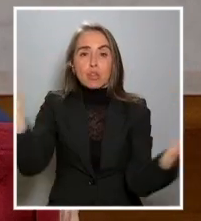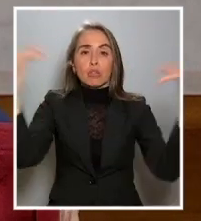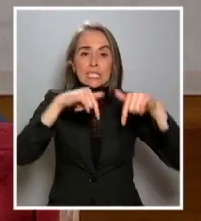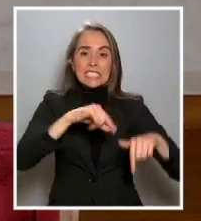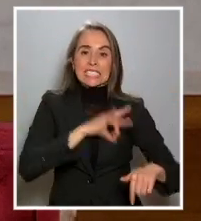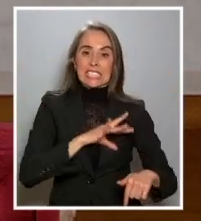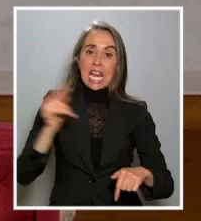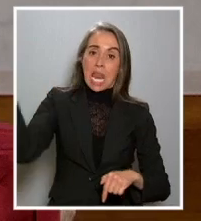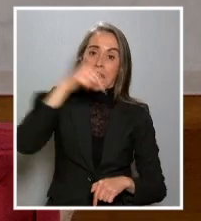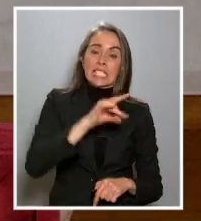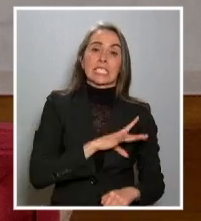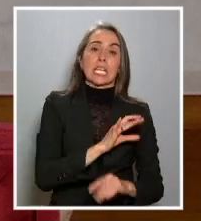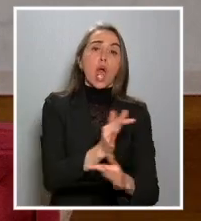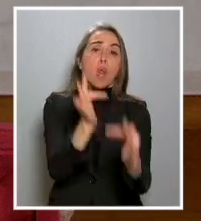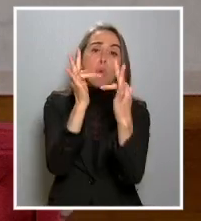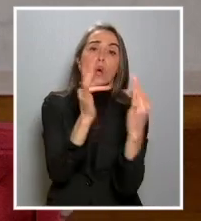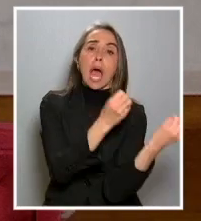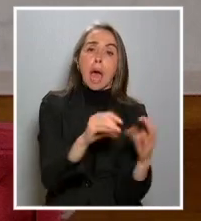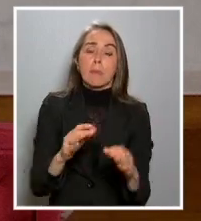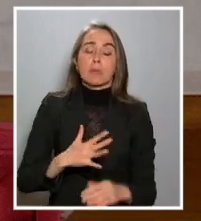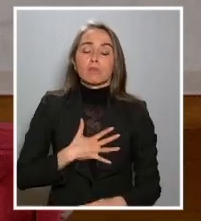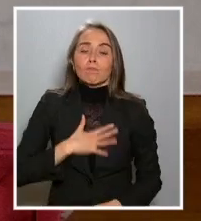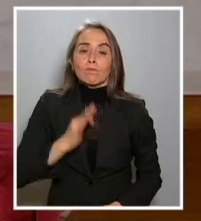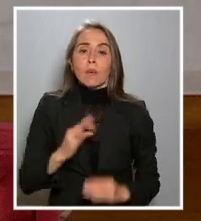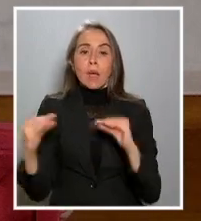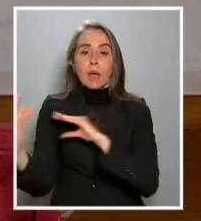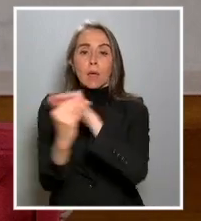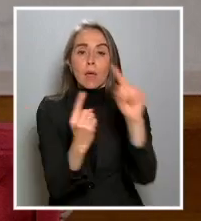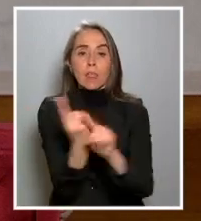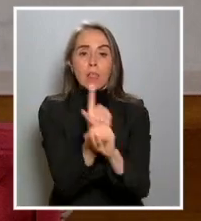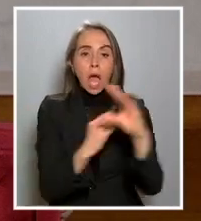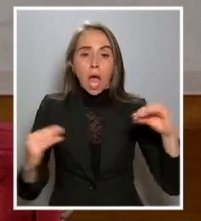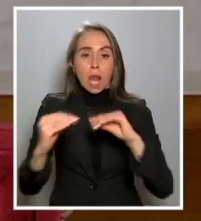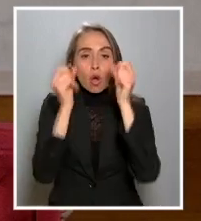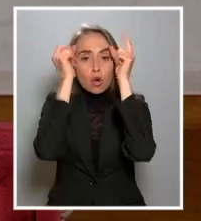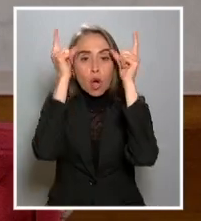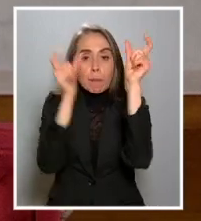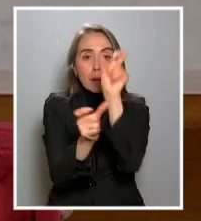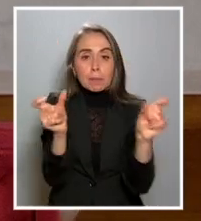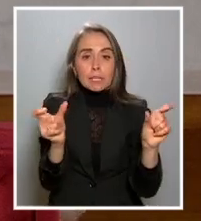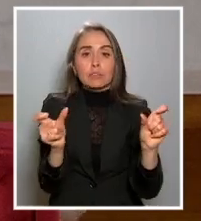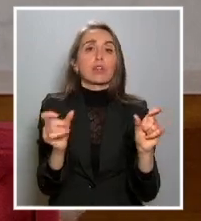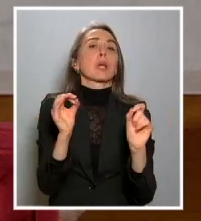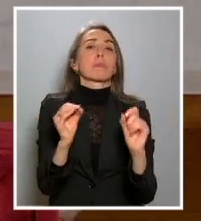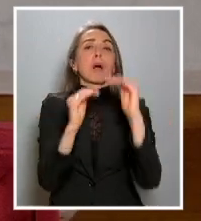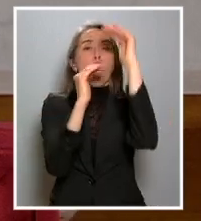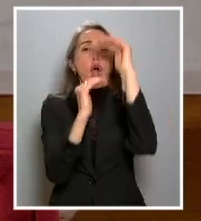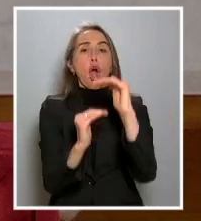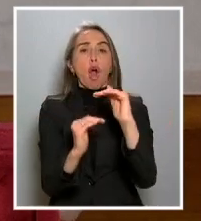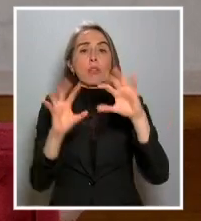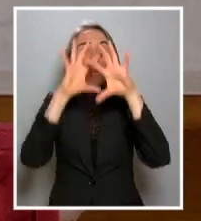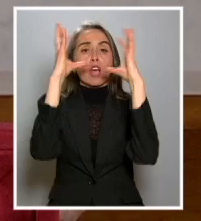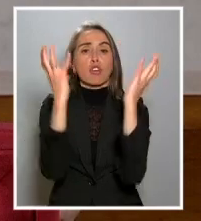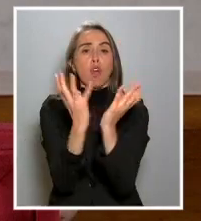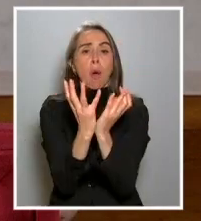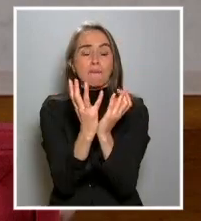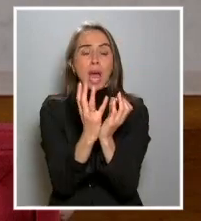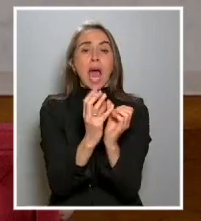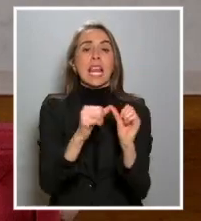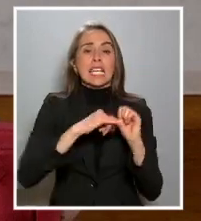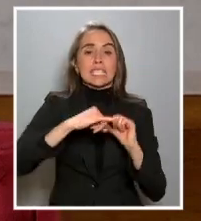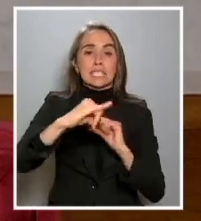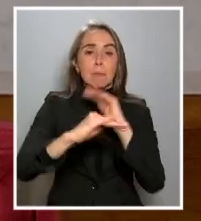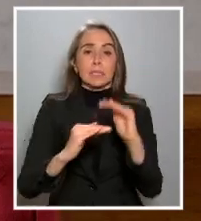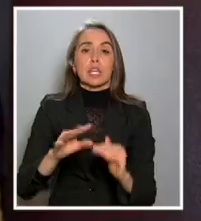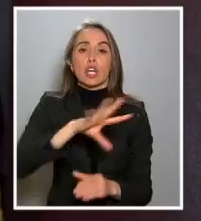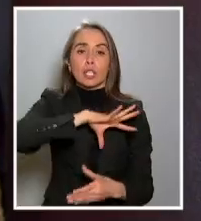porque Chile no va a abandonar nunca más su vocación de diálogo y entendimiento para asegurar un orden global estable y pacífico. Somos parte